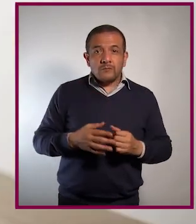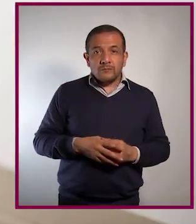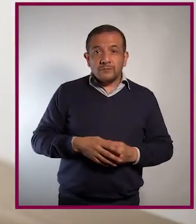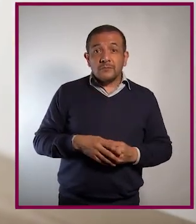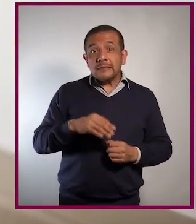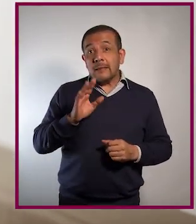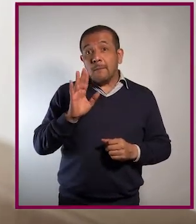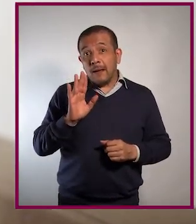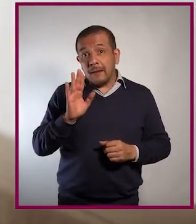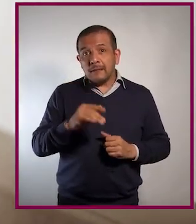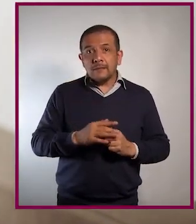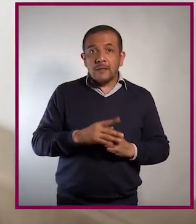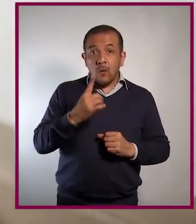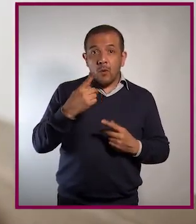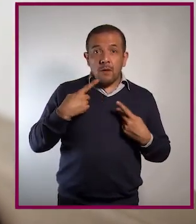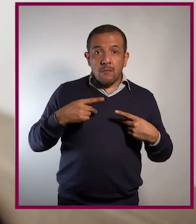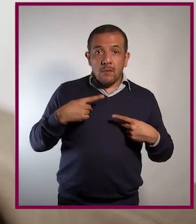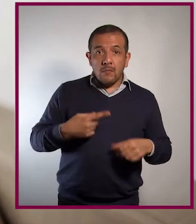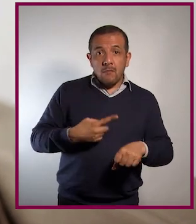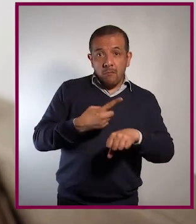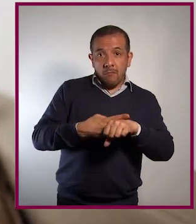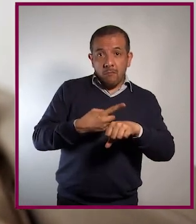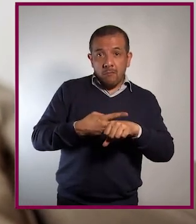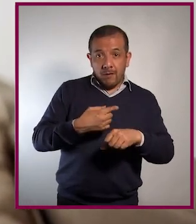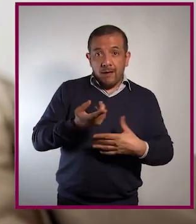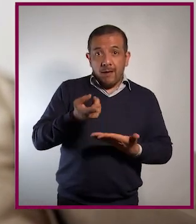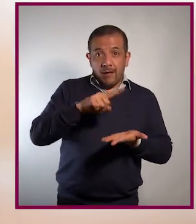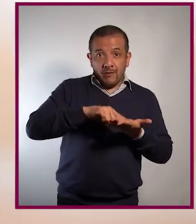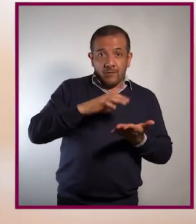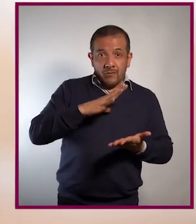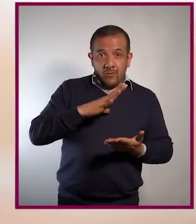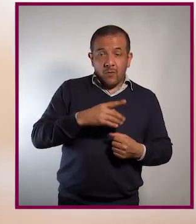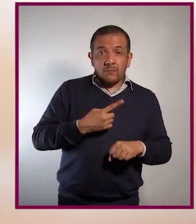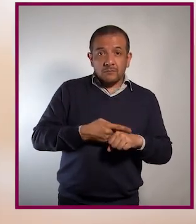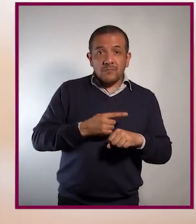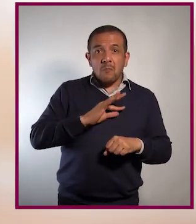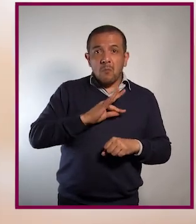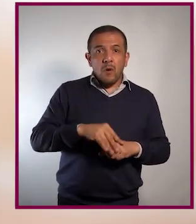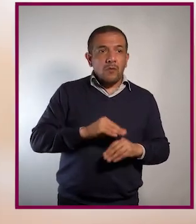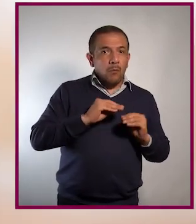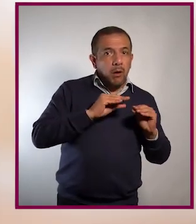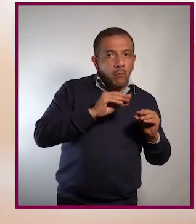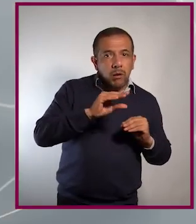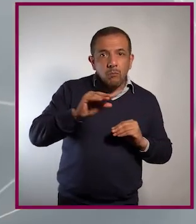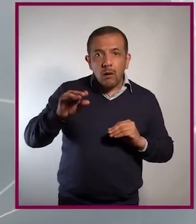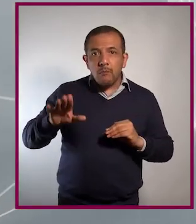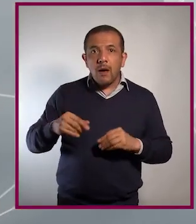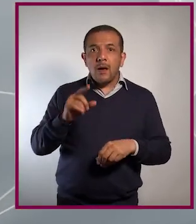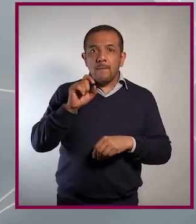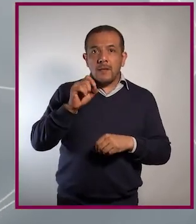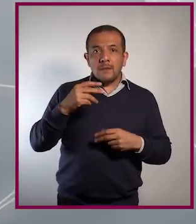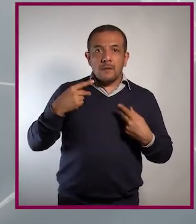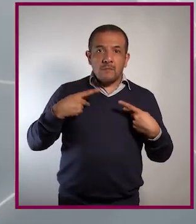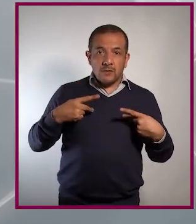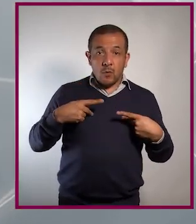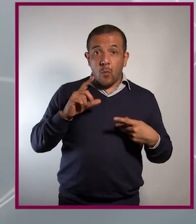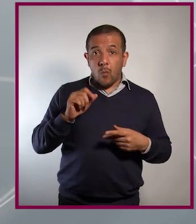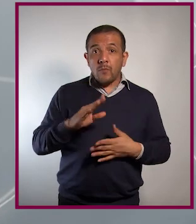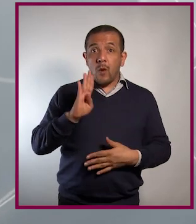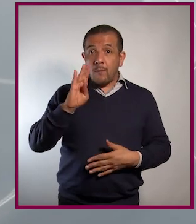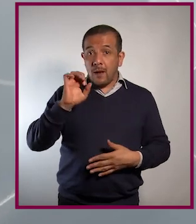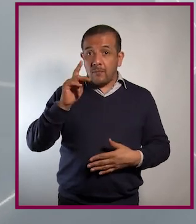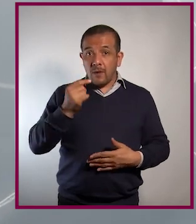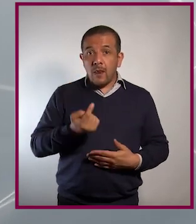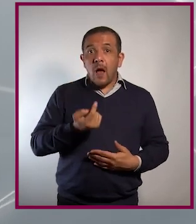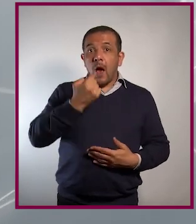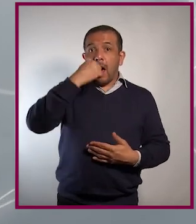calcula que una persona enferma es capaz de infectar a 20 personas en un año. Una vez que la bacteria ingresa